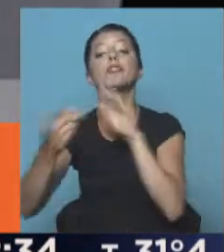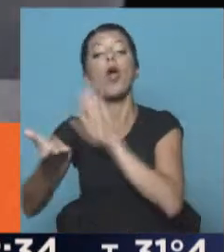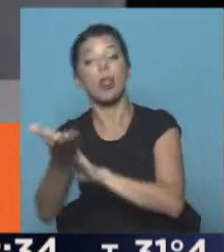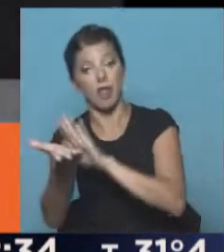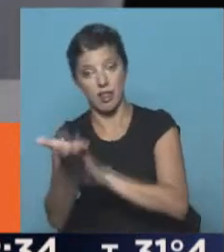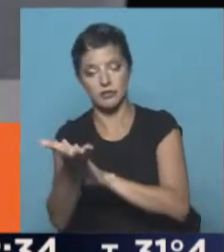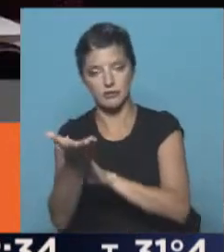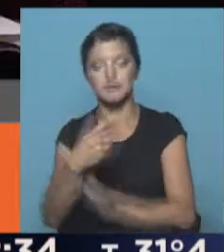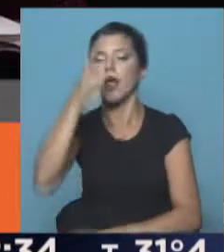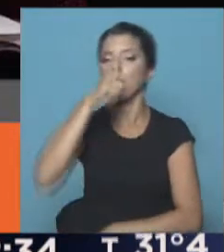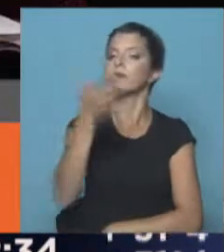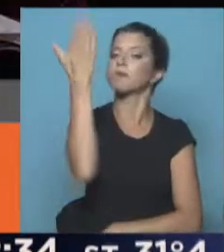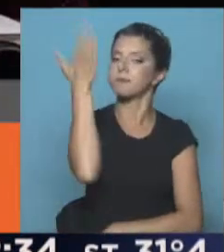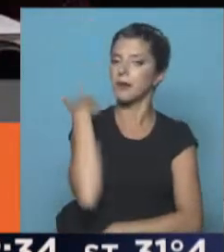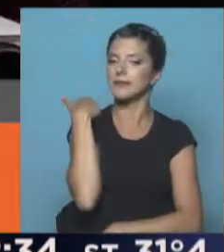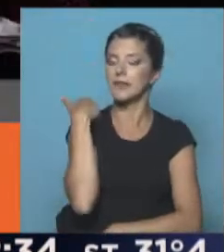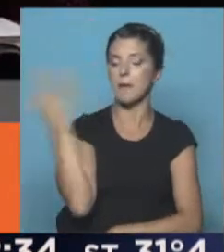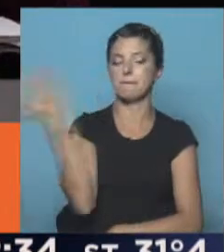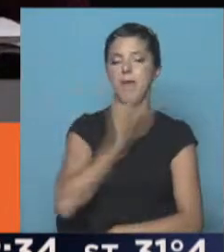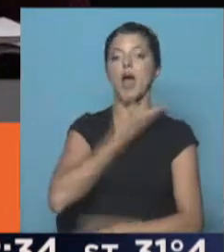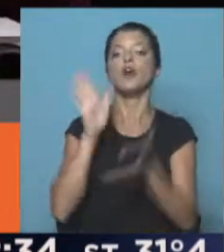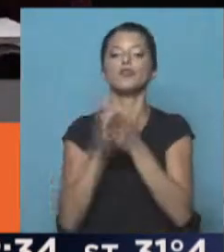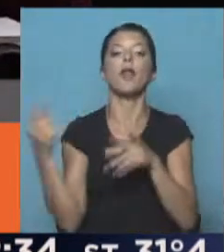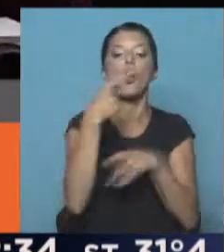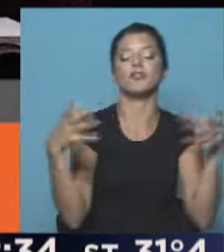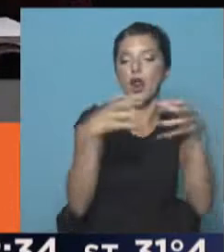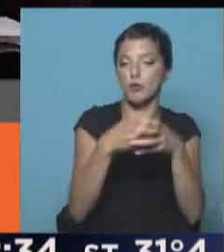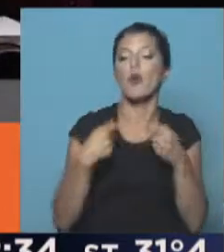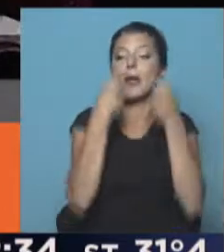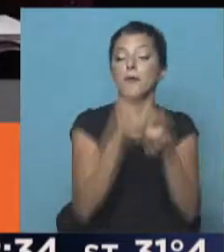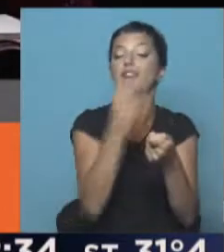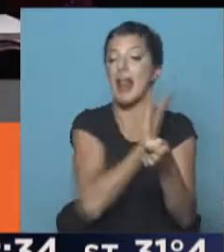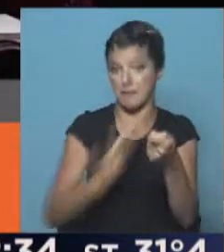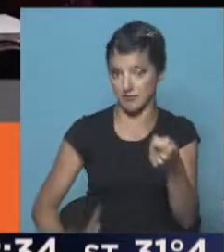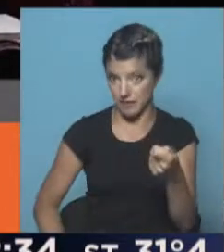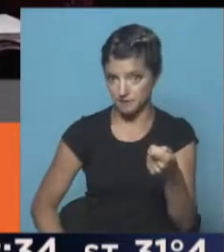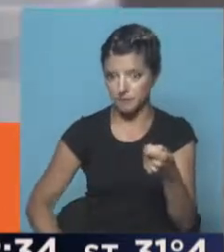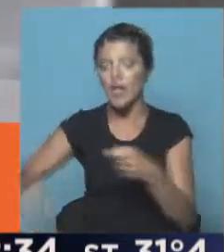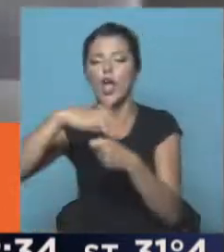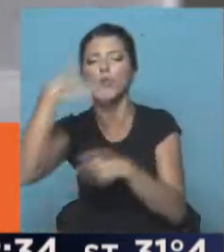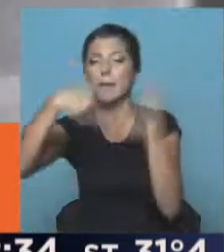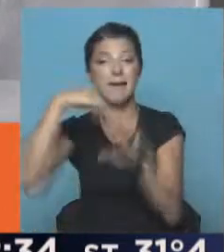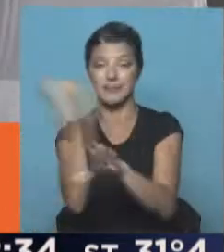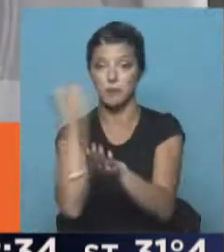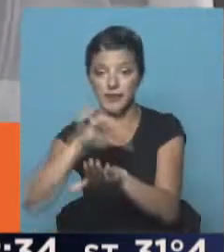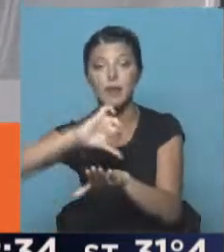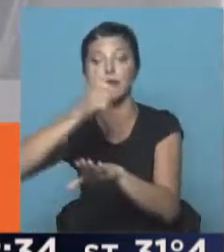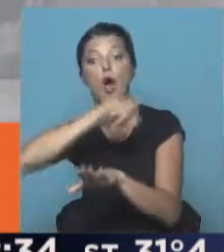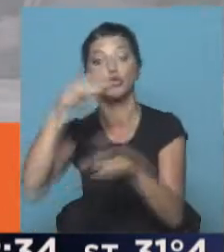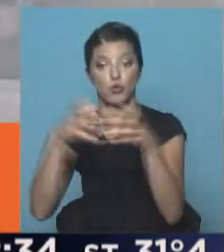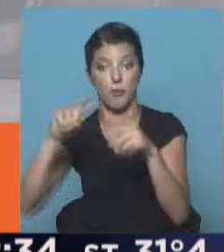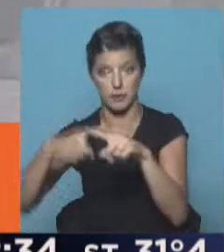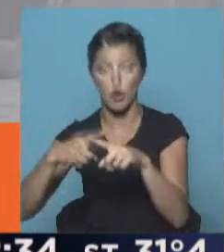el domingo en las elecciones municipales un duro golpe a la coalición de michelle bachelet con triunfos en las comunas más emblemáticas del país incluida